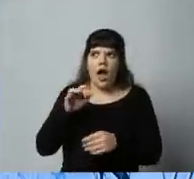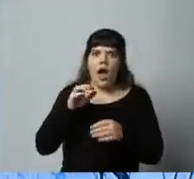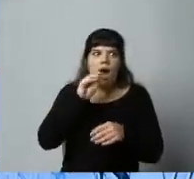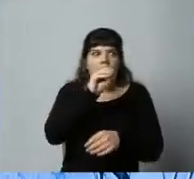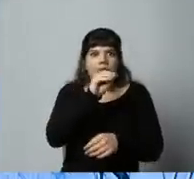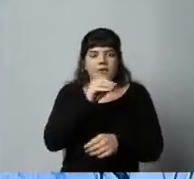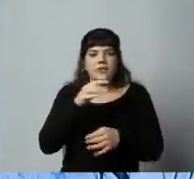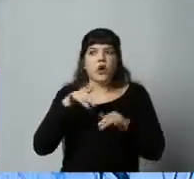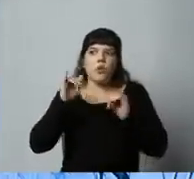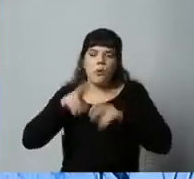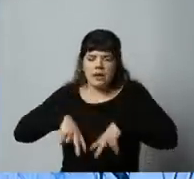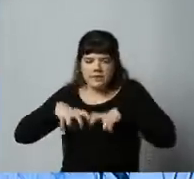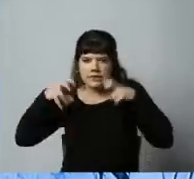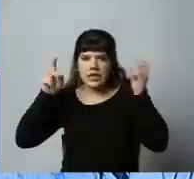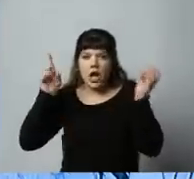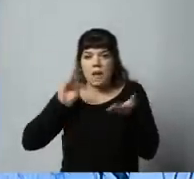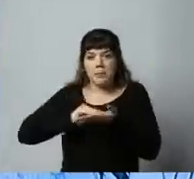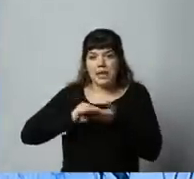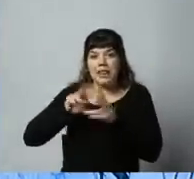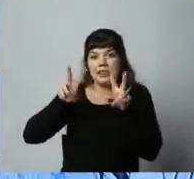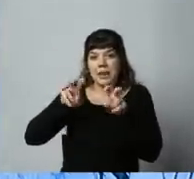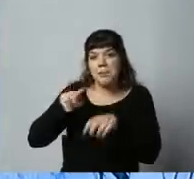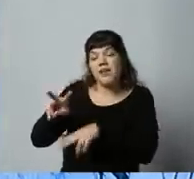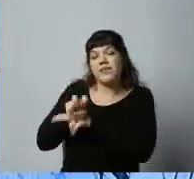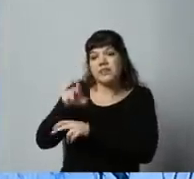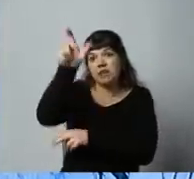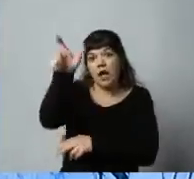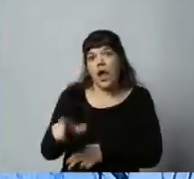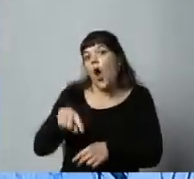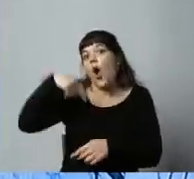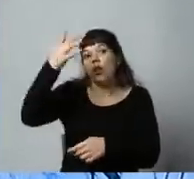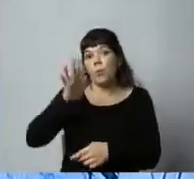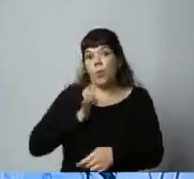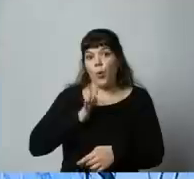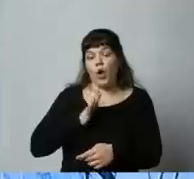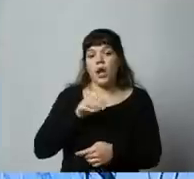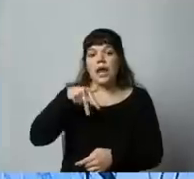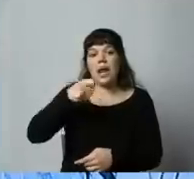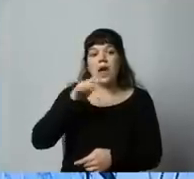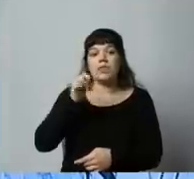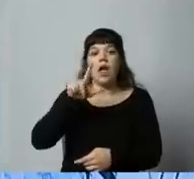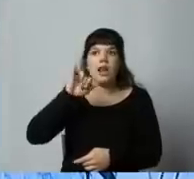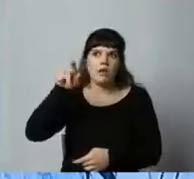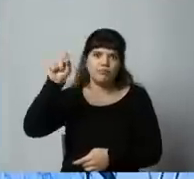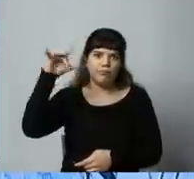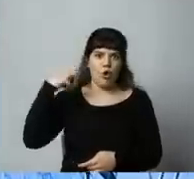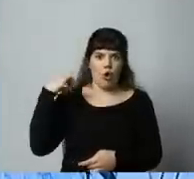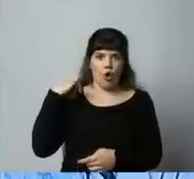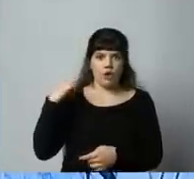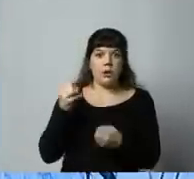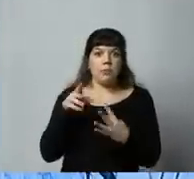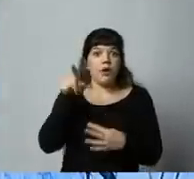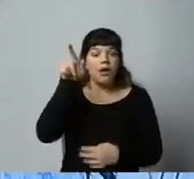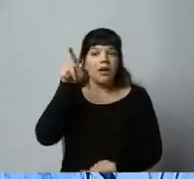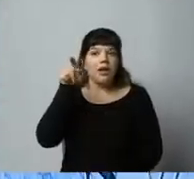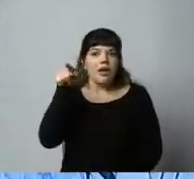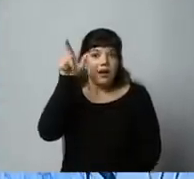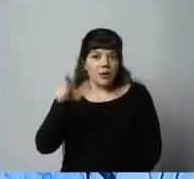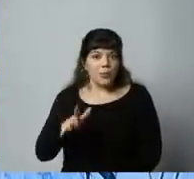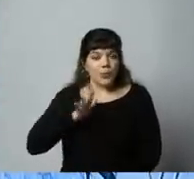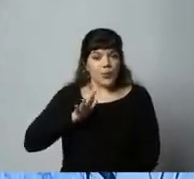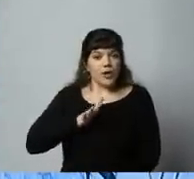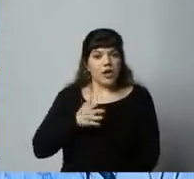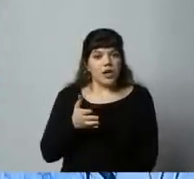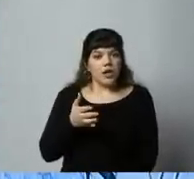investigación administrativa sobre la fiscal Natalia charquero de Colonia porque esta fiscal que era la que la que